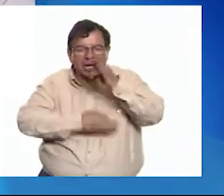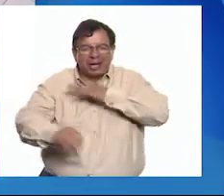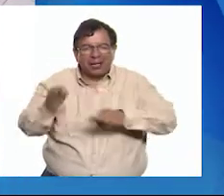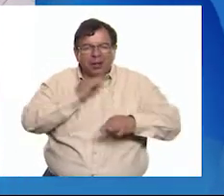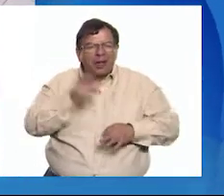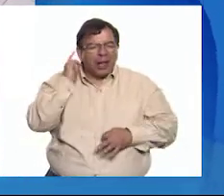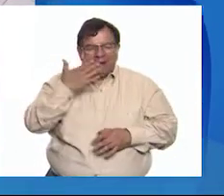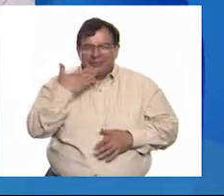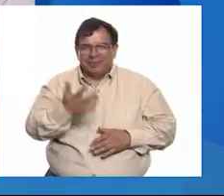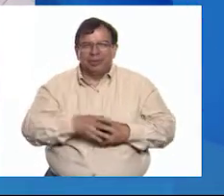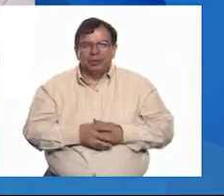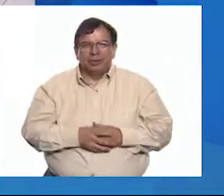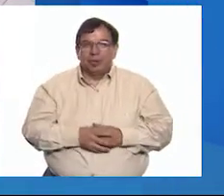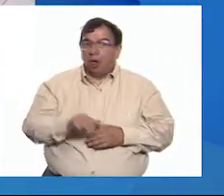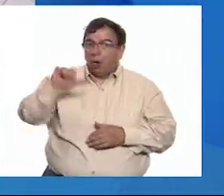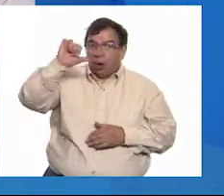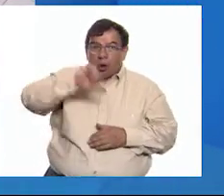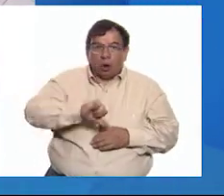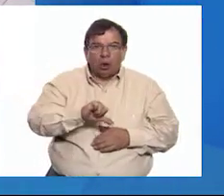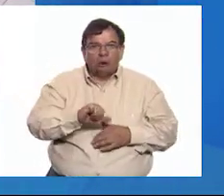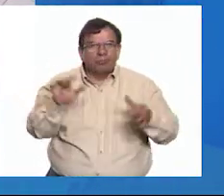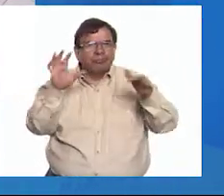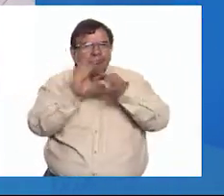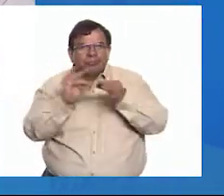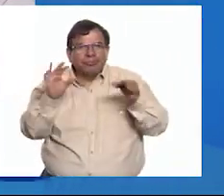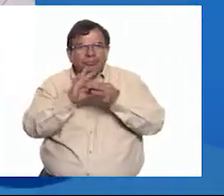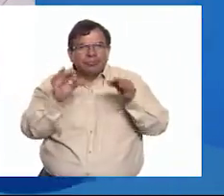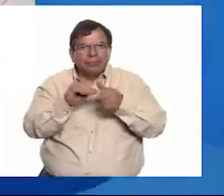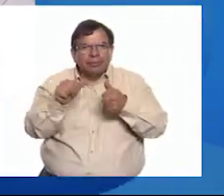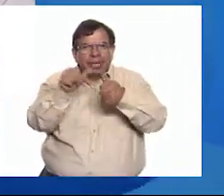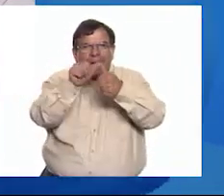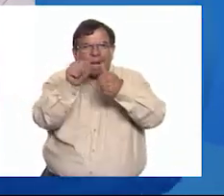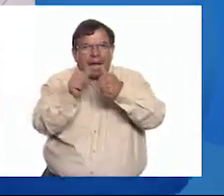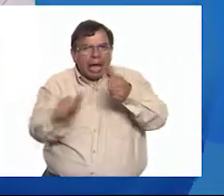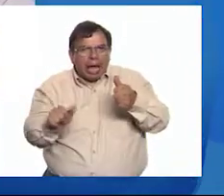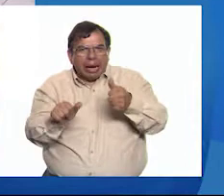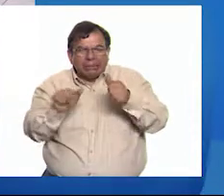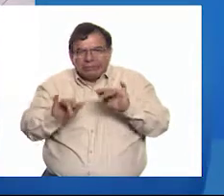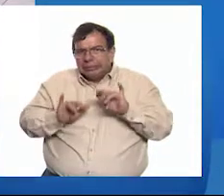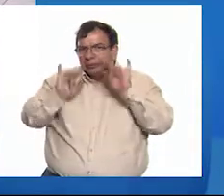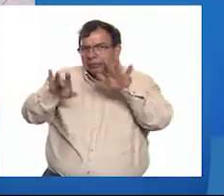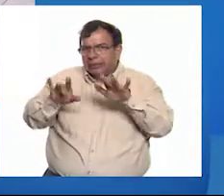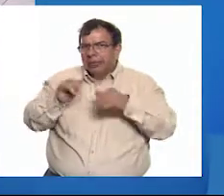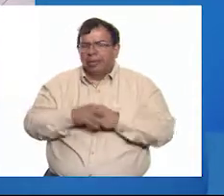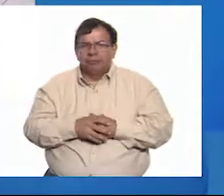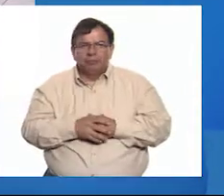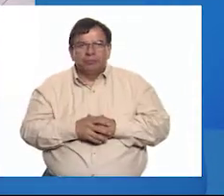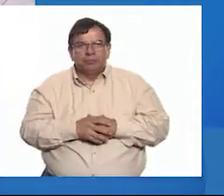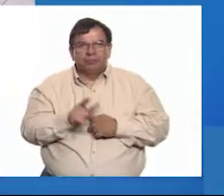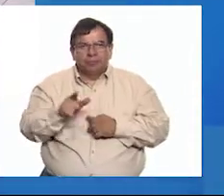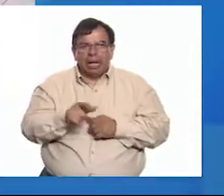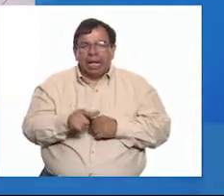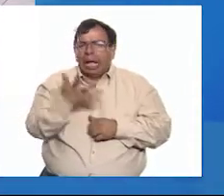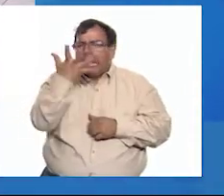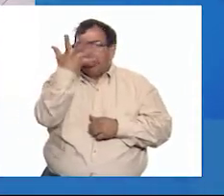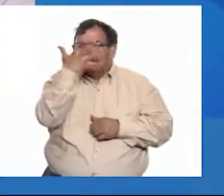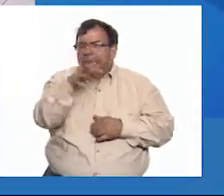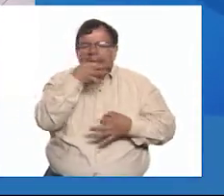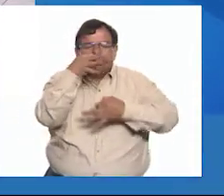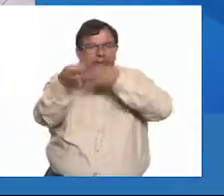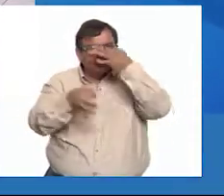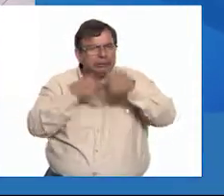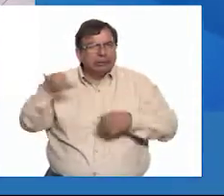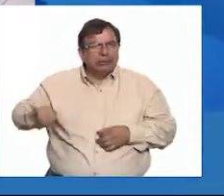que estén muy bien. El día de hoy vamos a hablar un poco acerca del arte aborigen australiano y les tengo para ustedes 10 datos